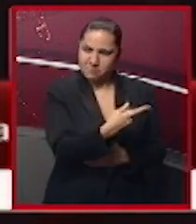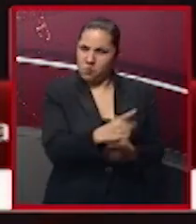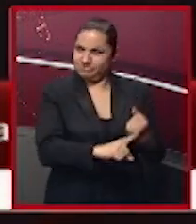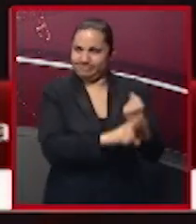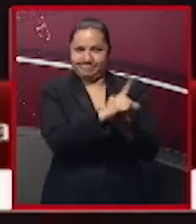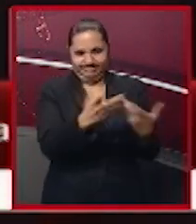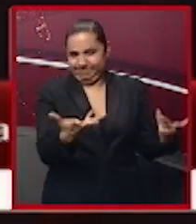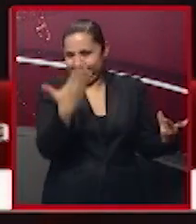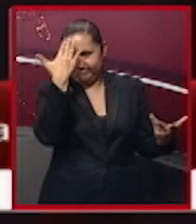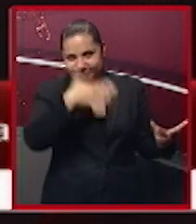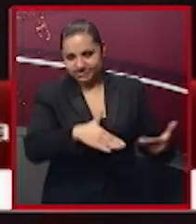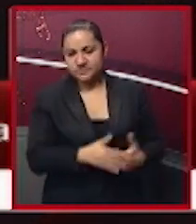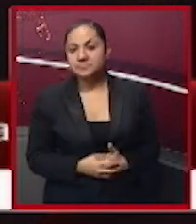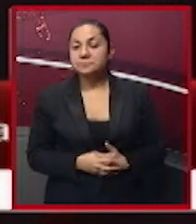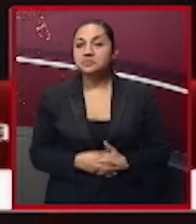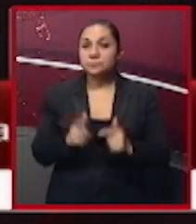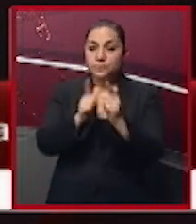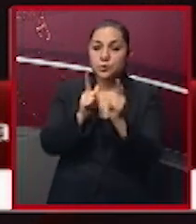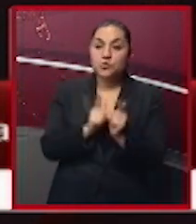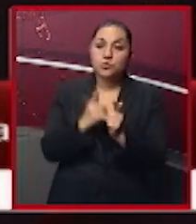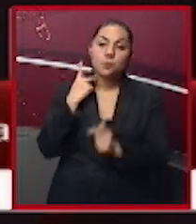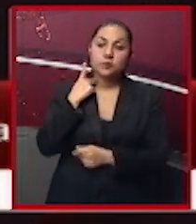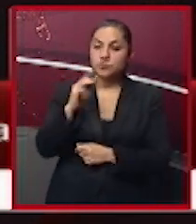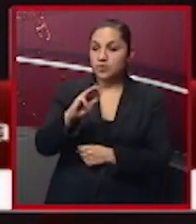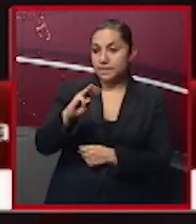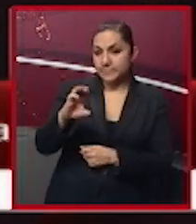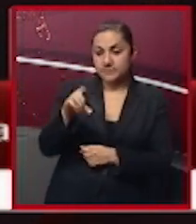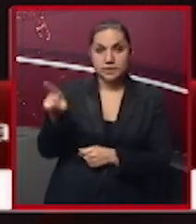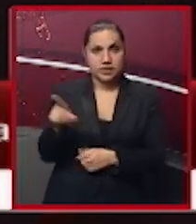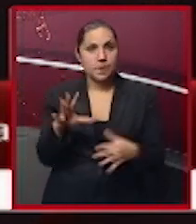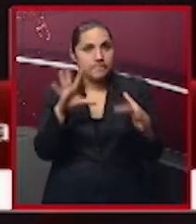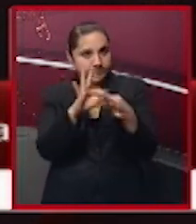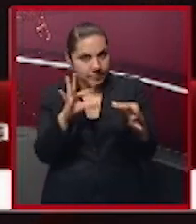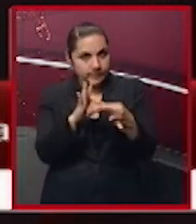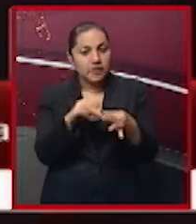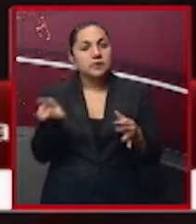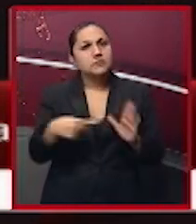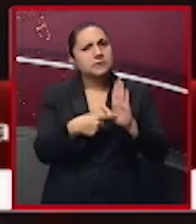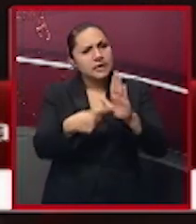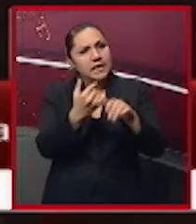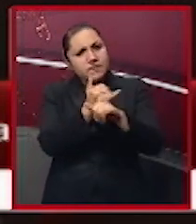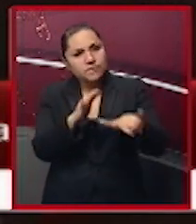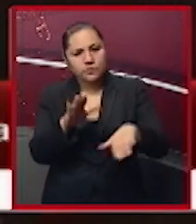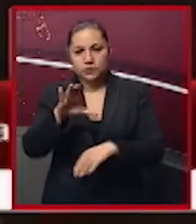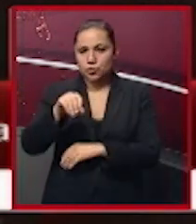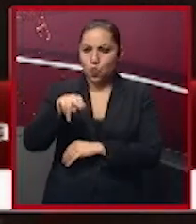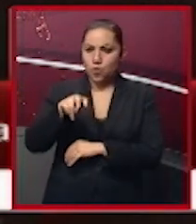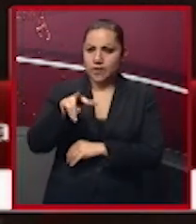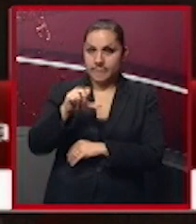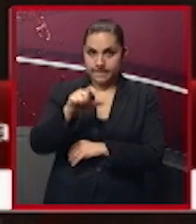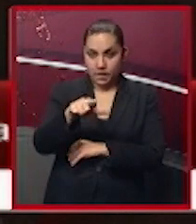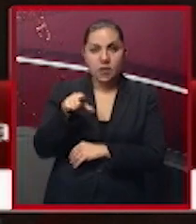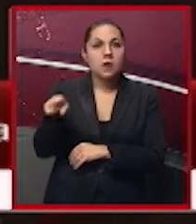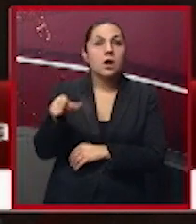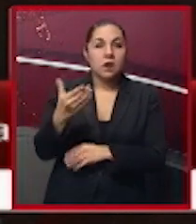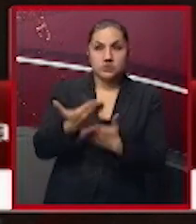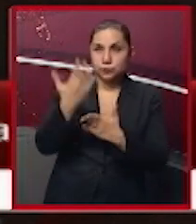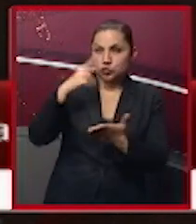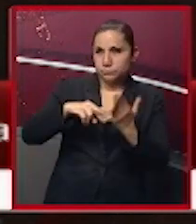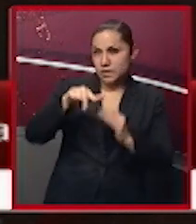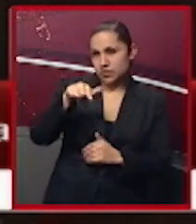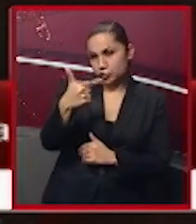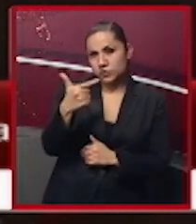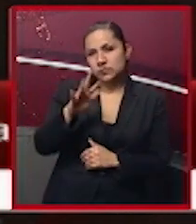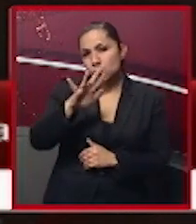El Grupo Parlamentario Movimiento Ciudadano recordó que, de acuerdo con datos de Coneval, en 2012 más de 50 millones de personas en México